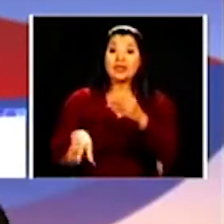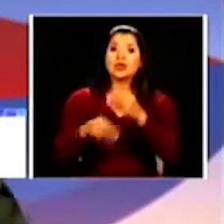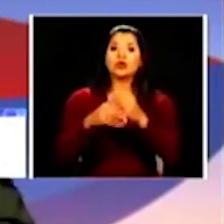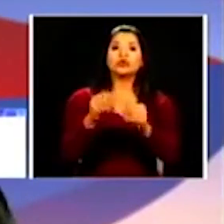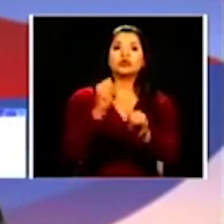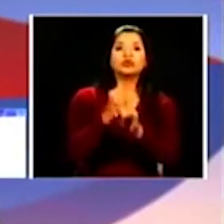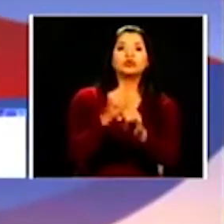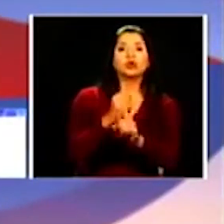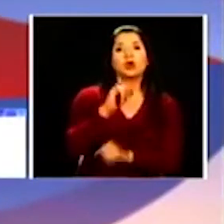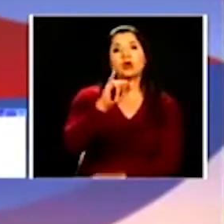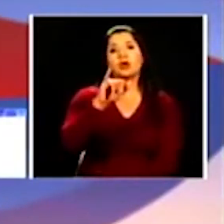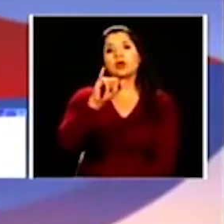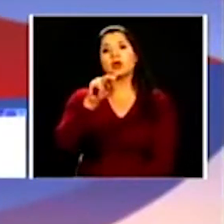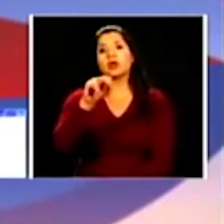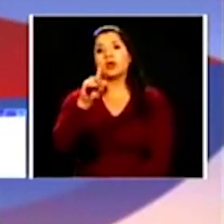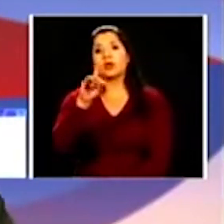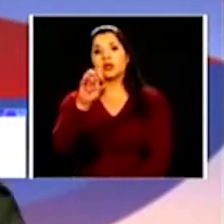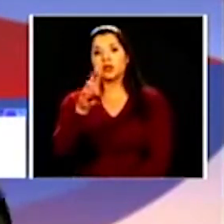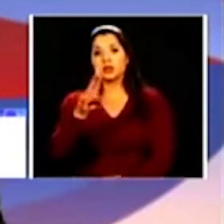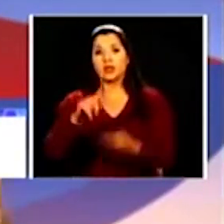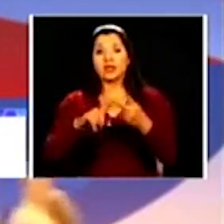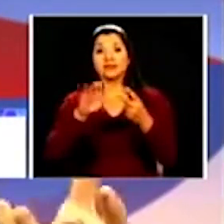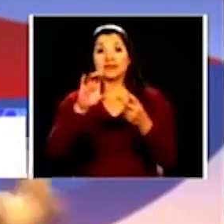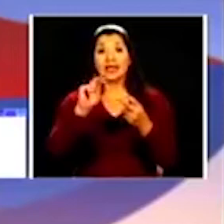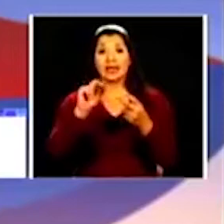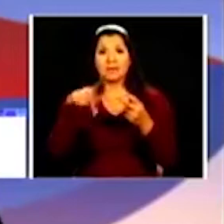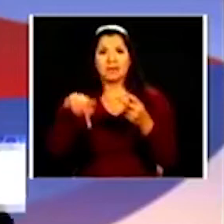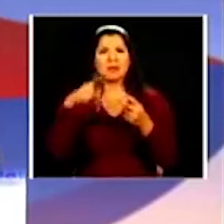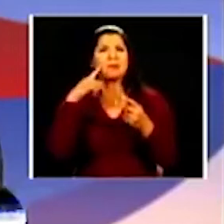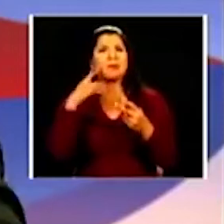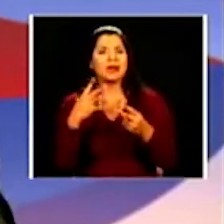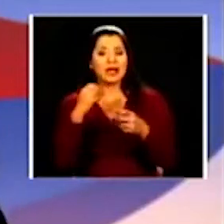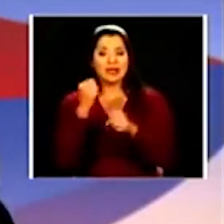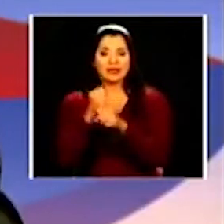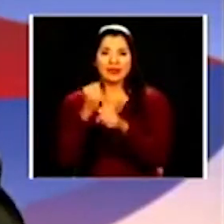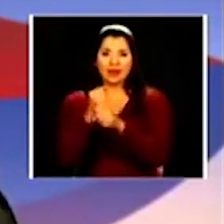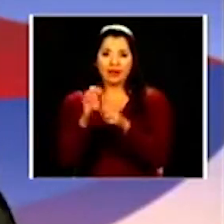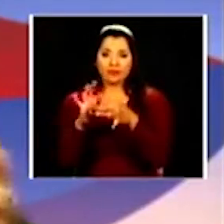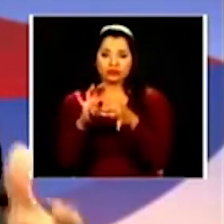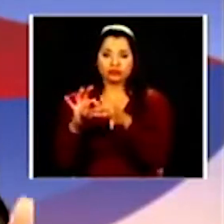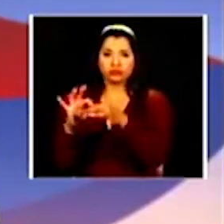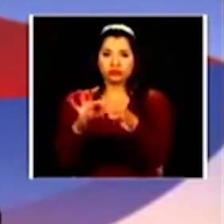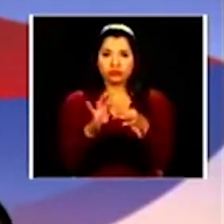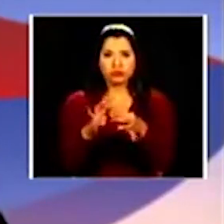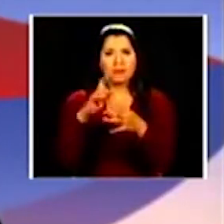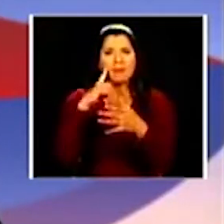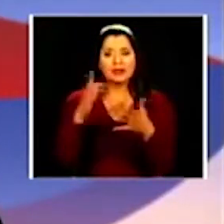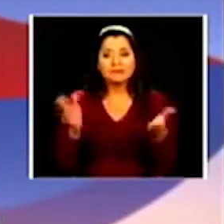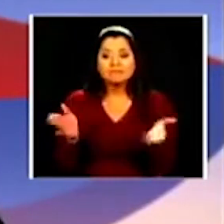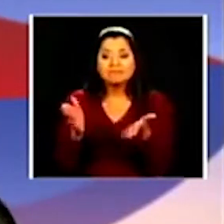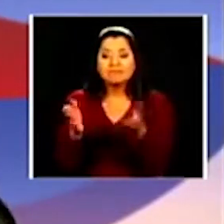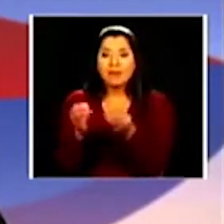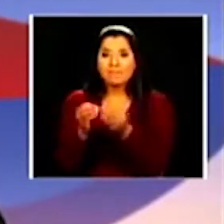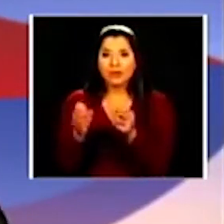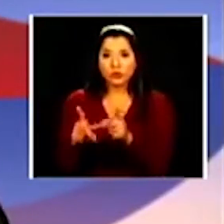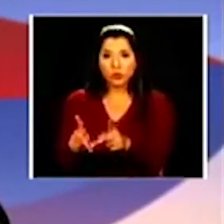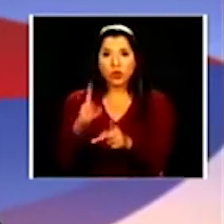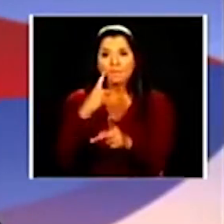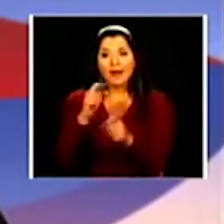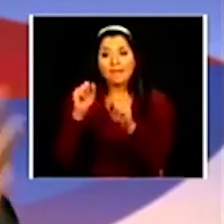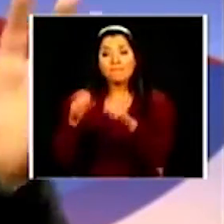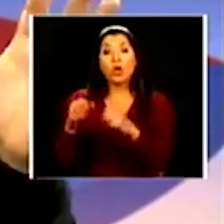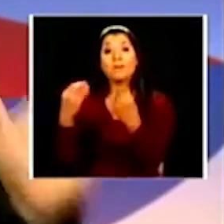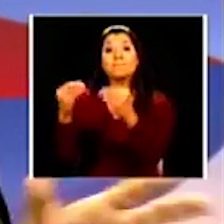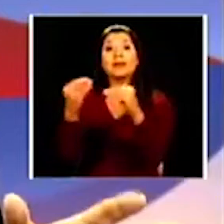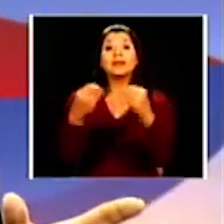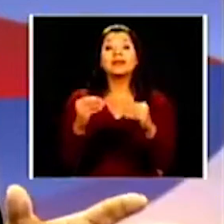INDER, el CNP, para que trabajemos en conjunto en la línea de generar los espacios para que sus productos se vendan de la mejor